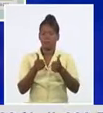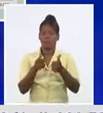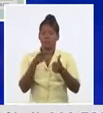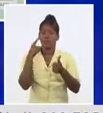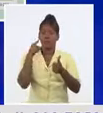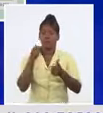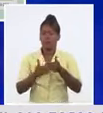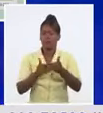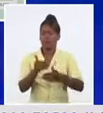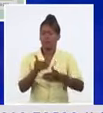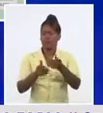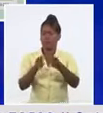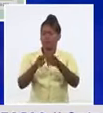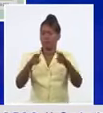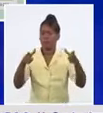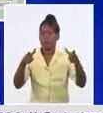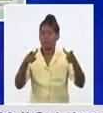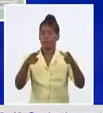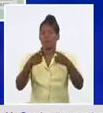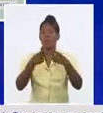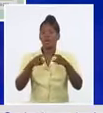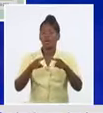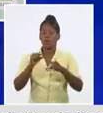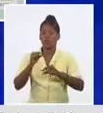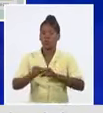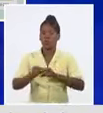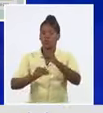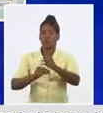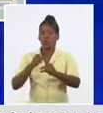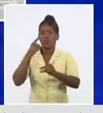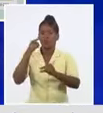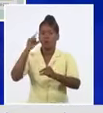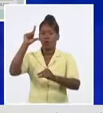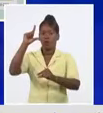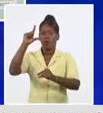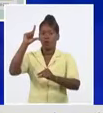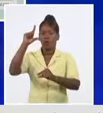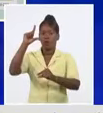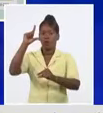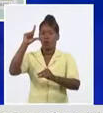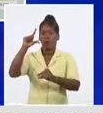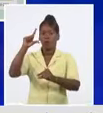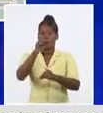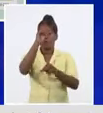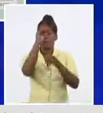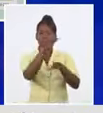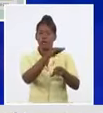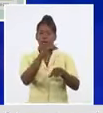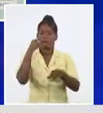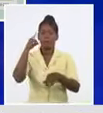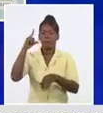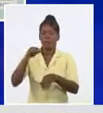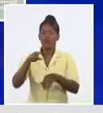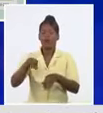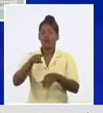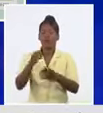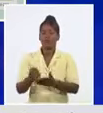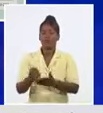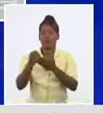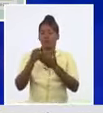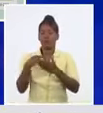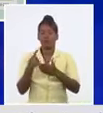Y como es natural, van disminuyendo los activos, que es positivo, porque que estamos